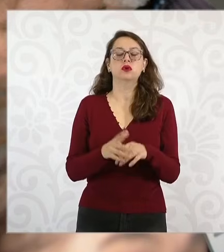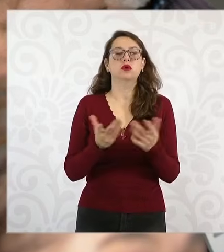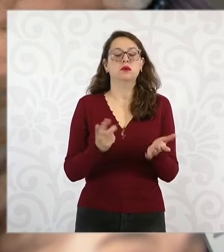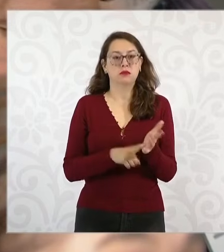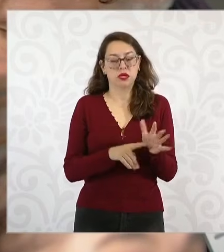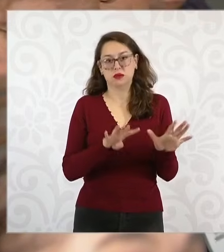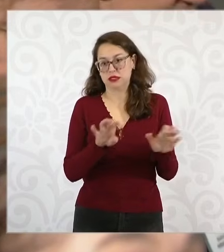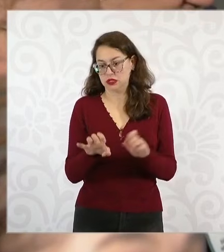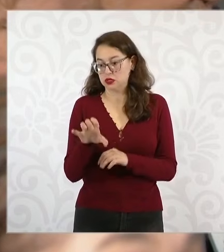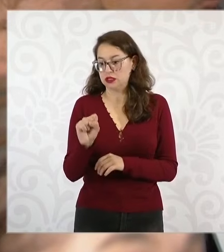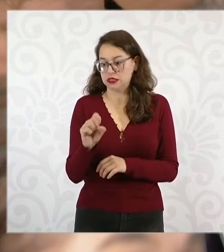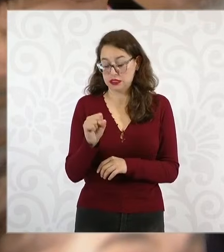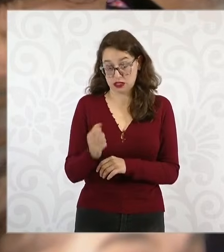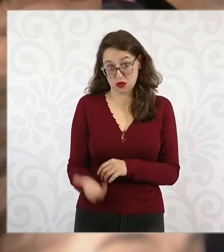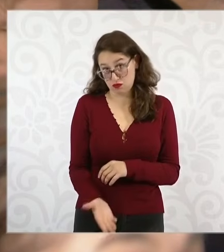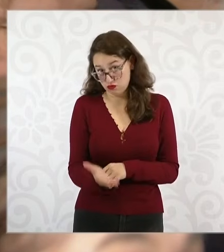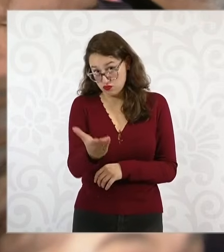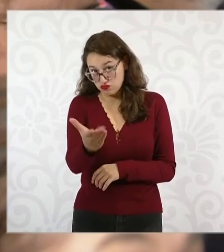su gobierno